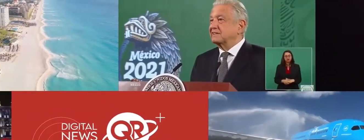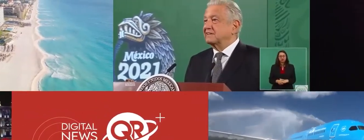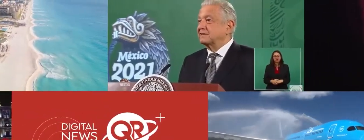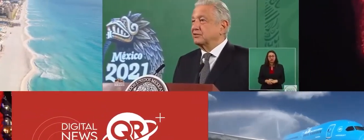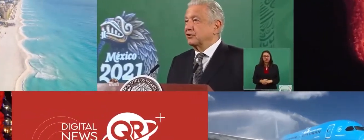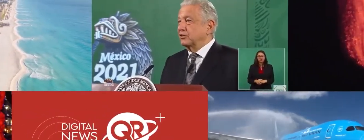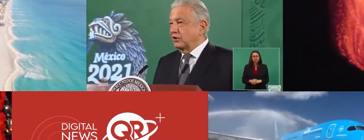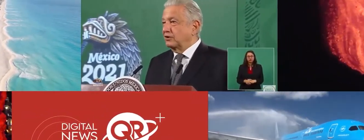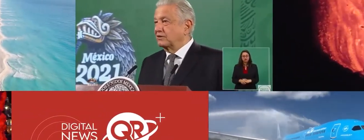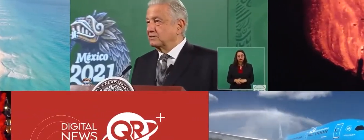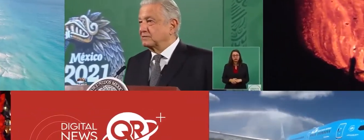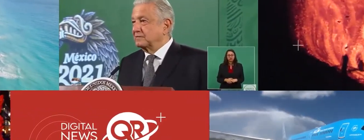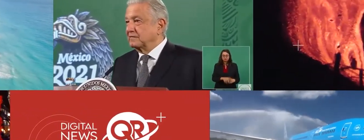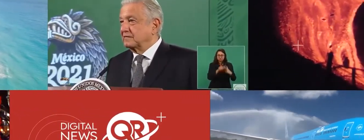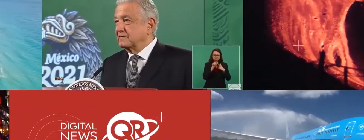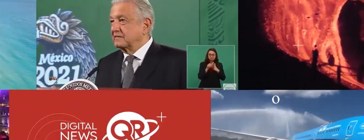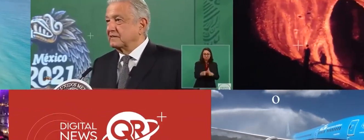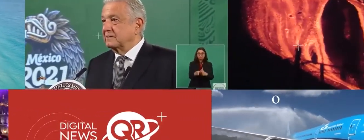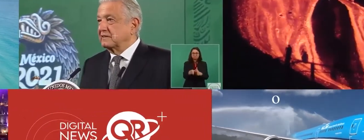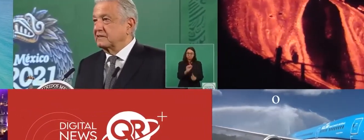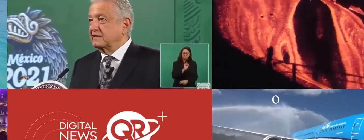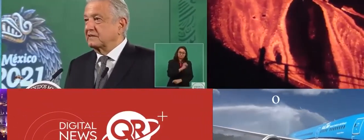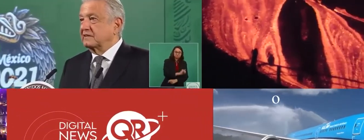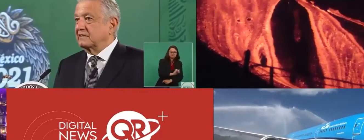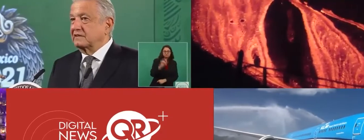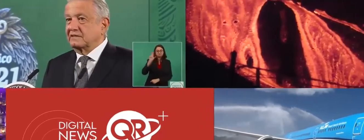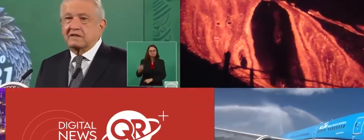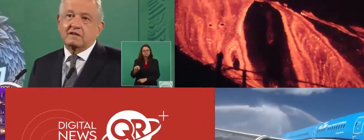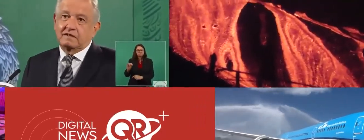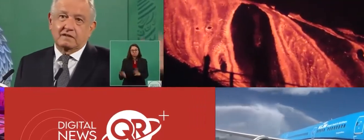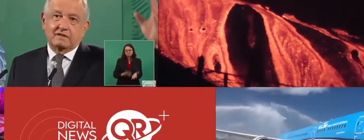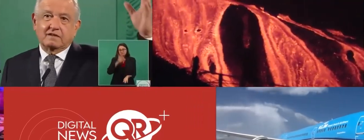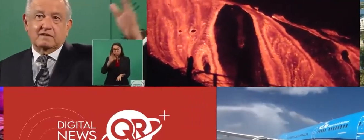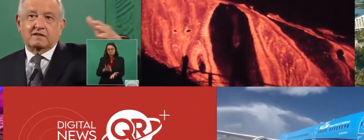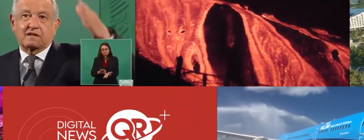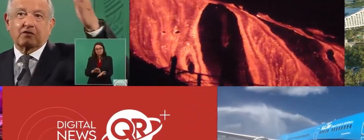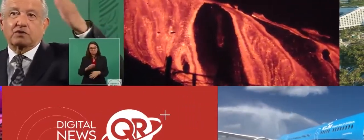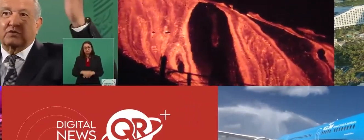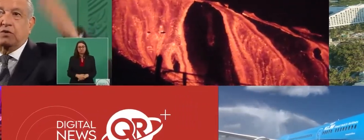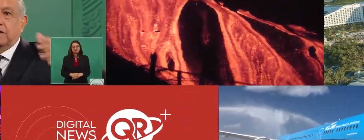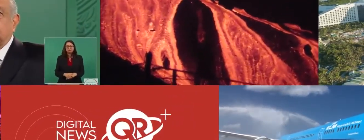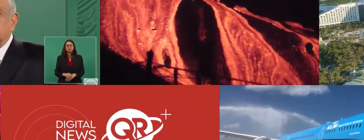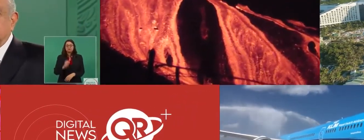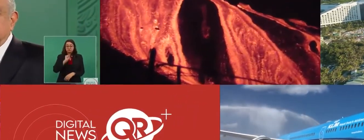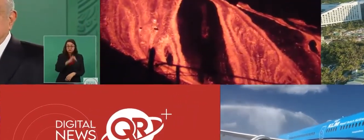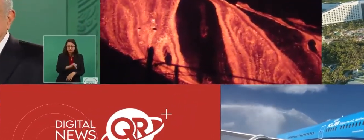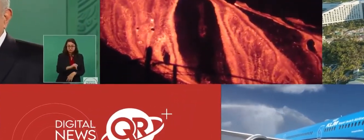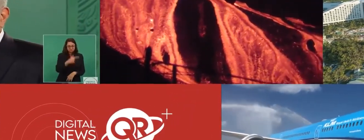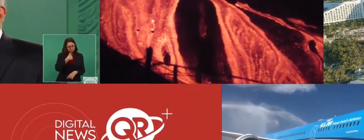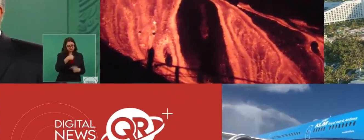Los invitamos a seguir informados en nuestras redes sociales y a través de digitalnewsqr.com.